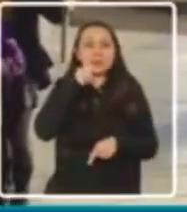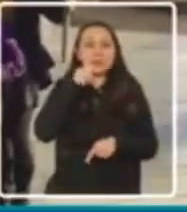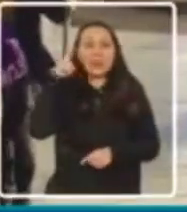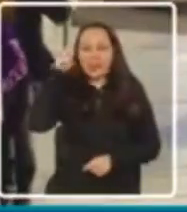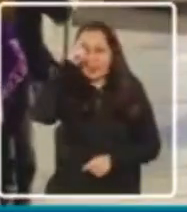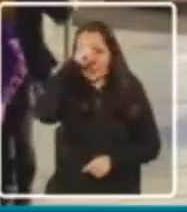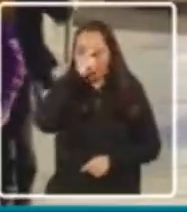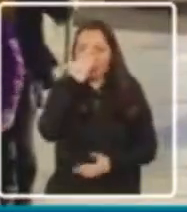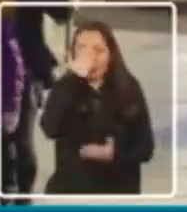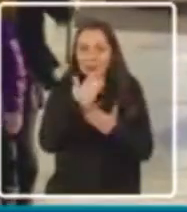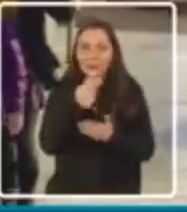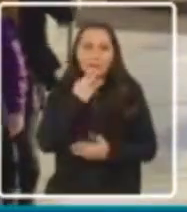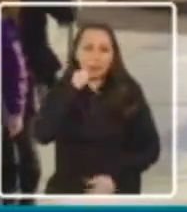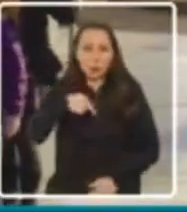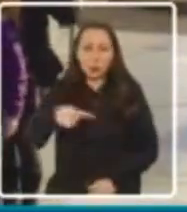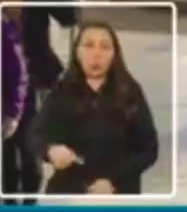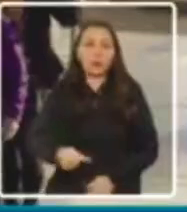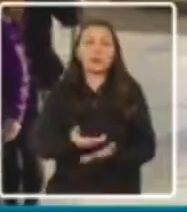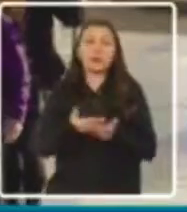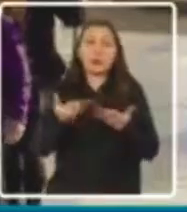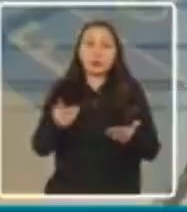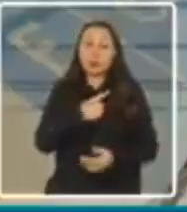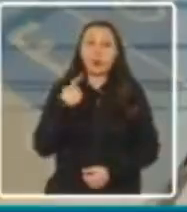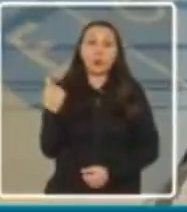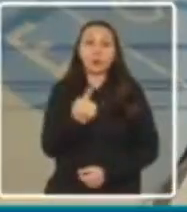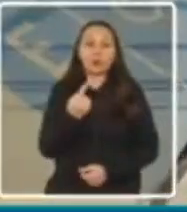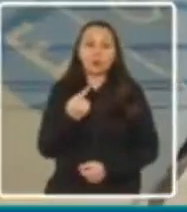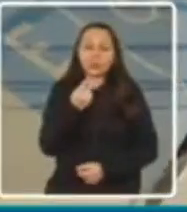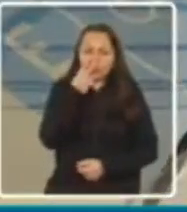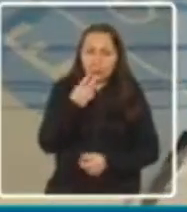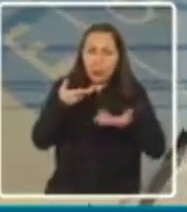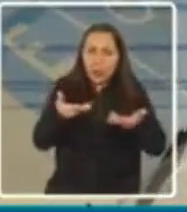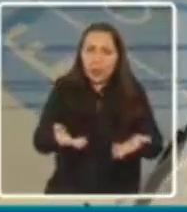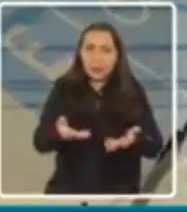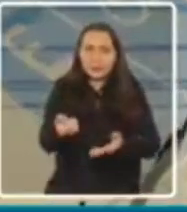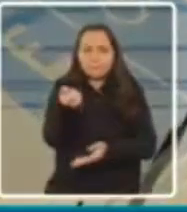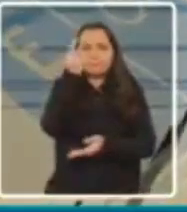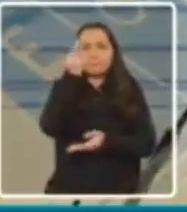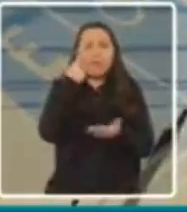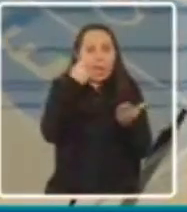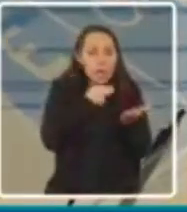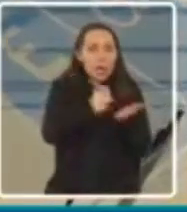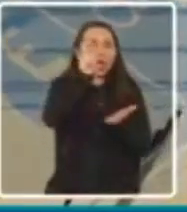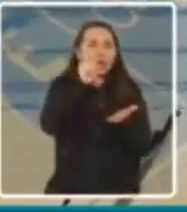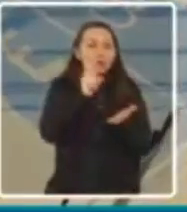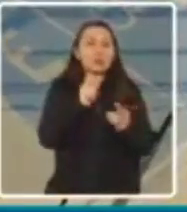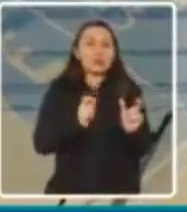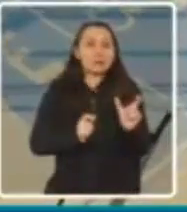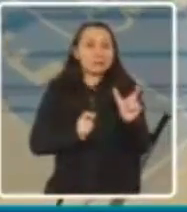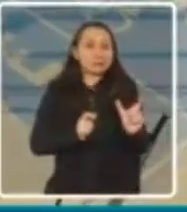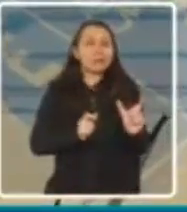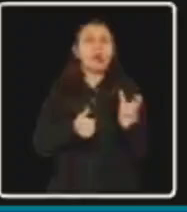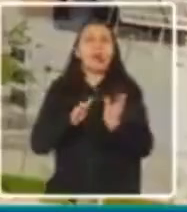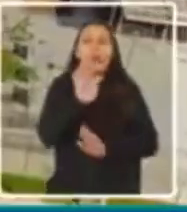las dificultades que se enfrentan cotidianamente. Por lo tanto, estamos abordando esto desde una perspectiva de reconocimiento. El carnet